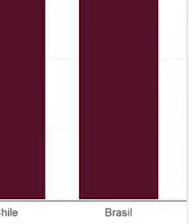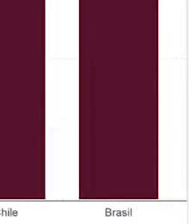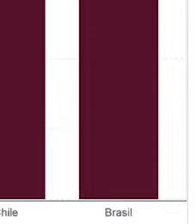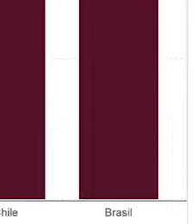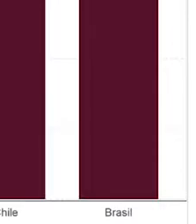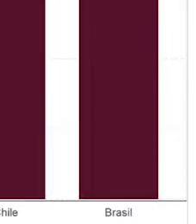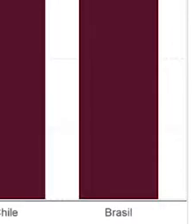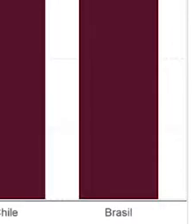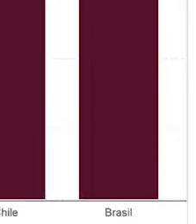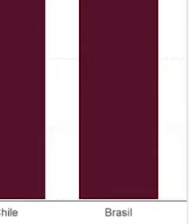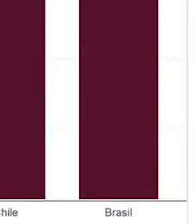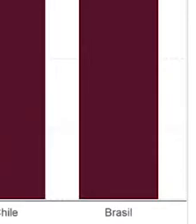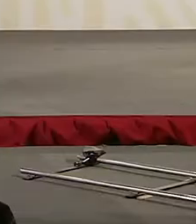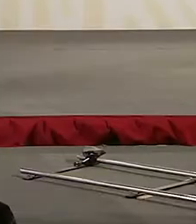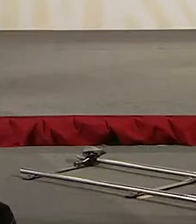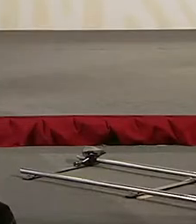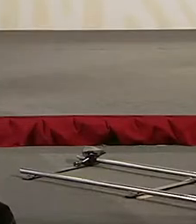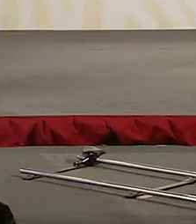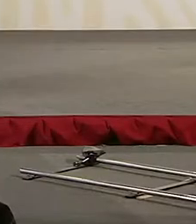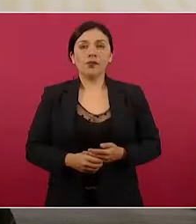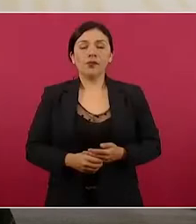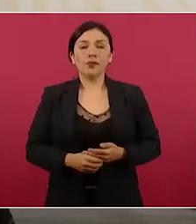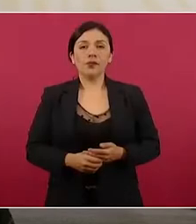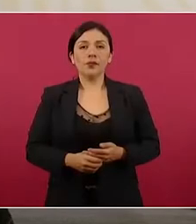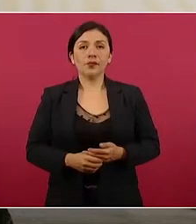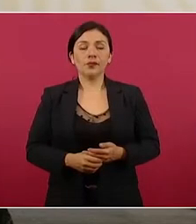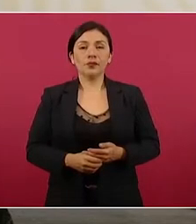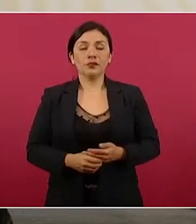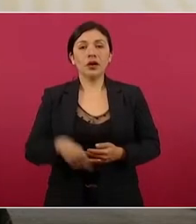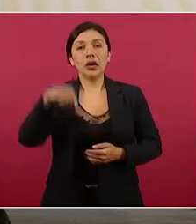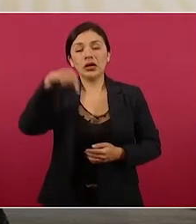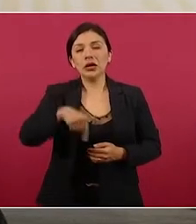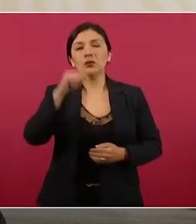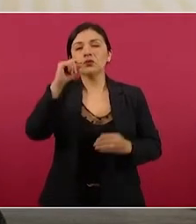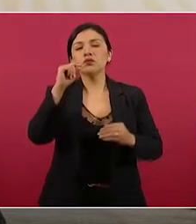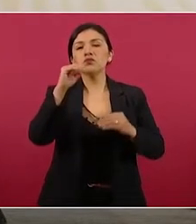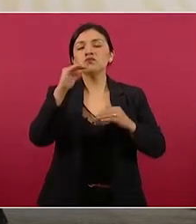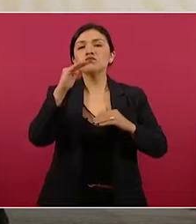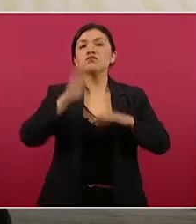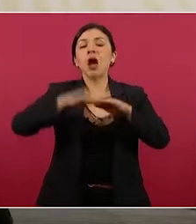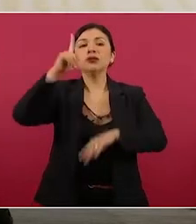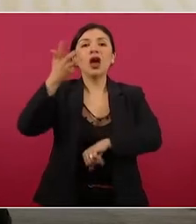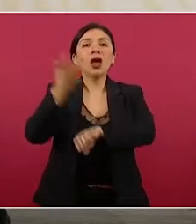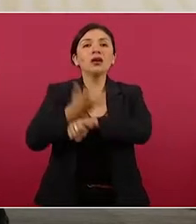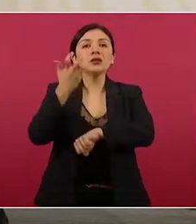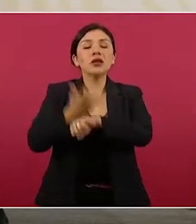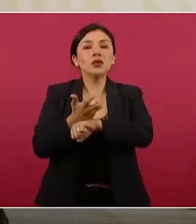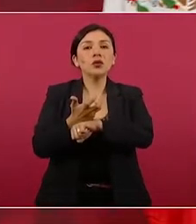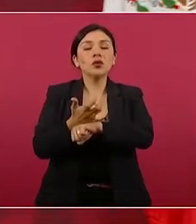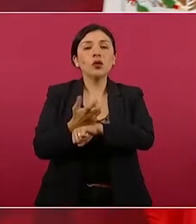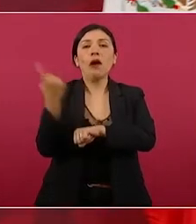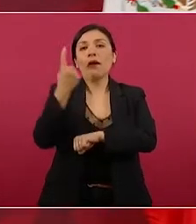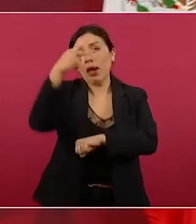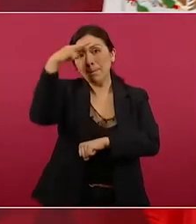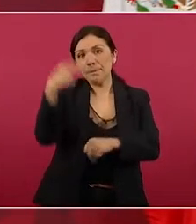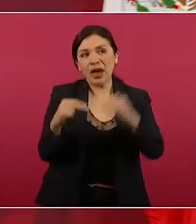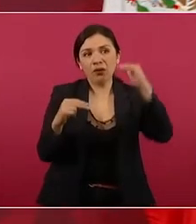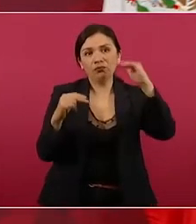Alemania, México. Un punto más de inflación de Estados Unidos que México.